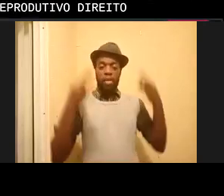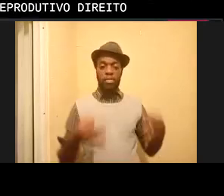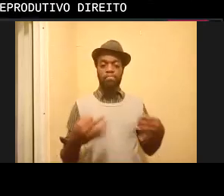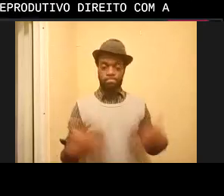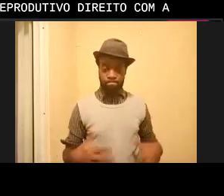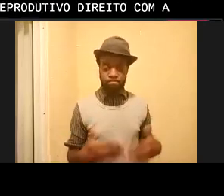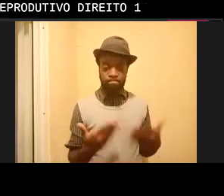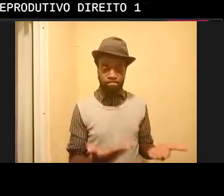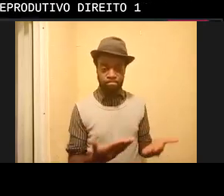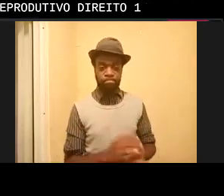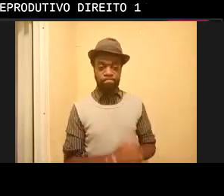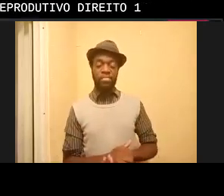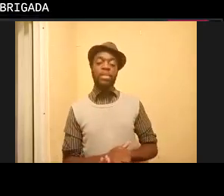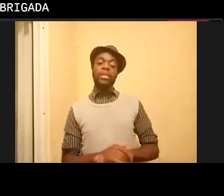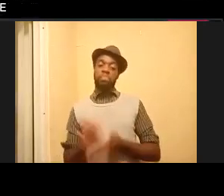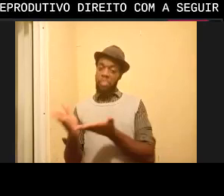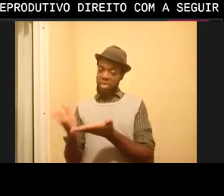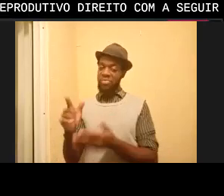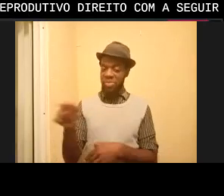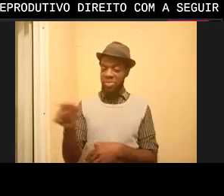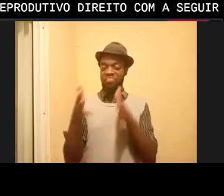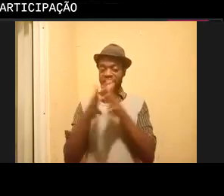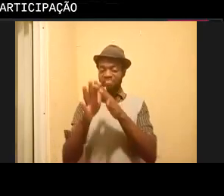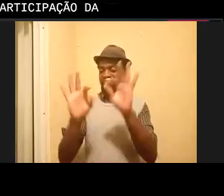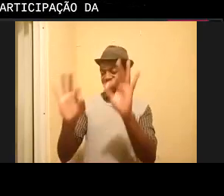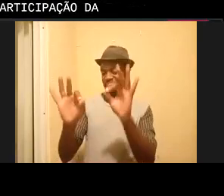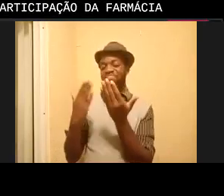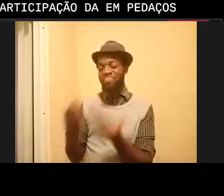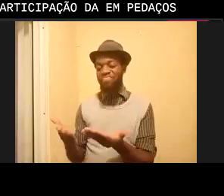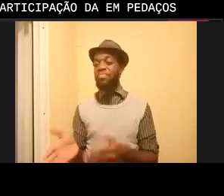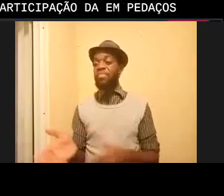Excelente participación. Dani Palacios y luego Erci.